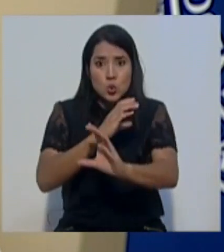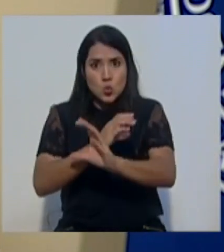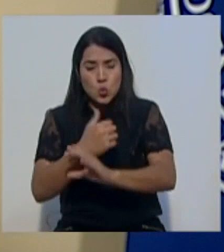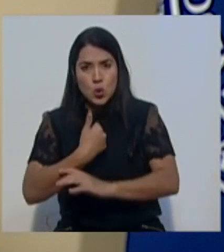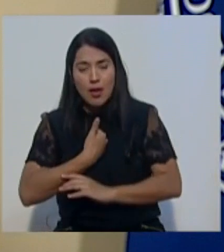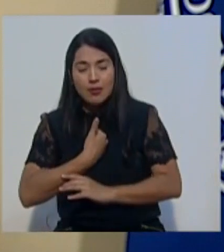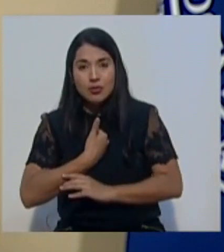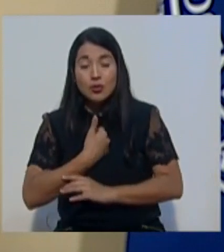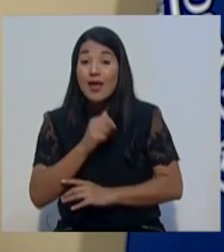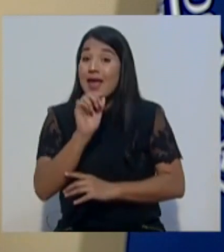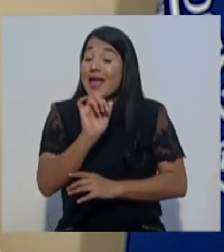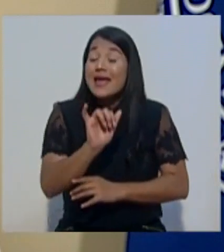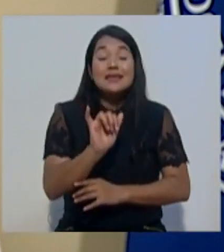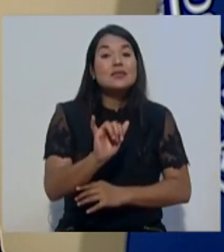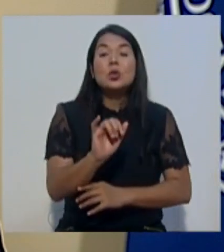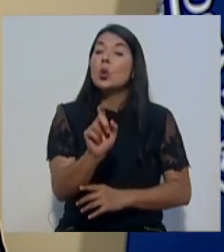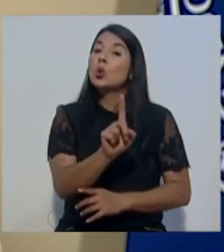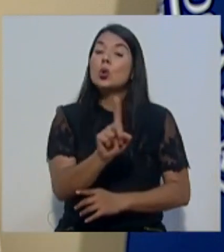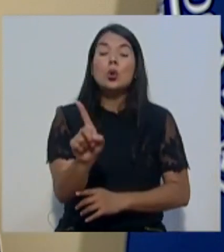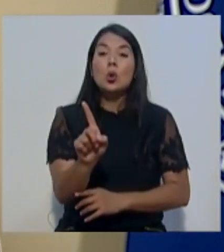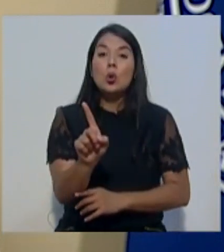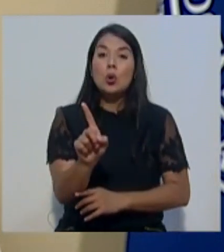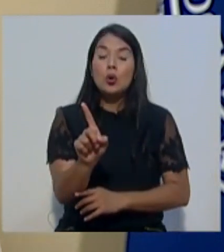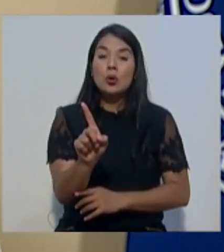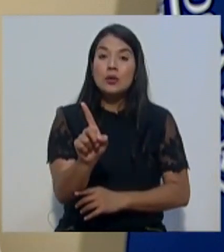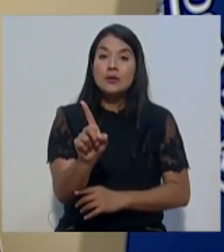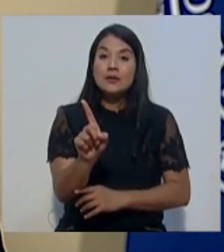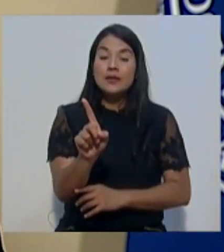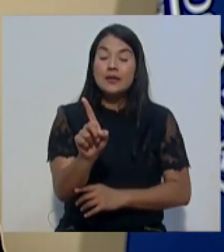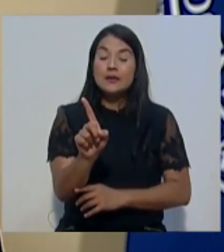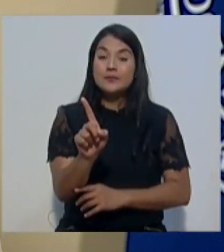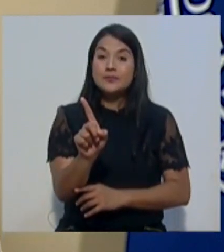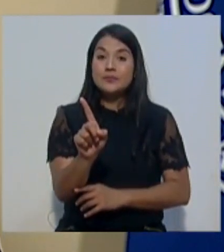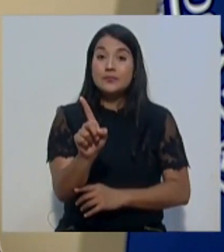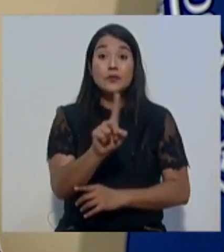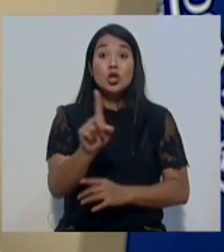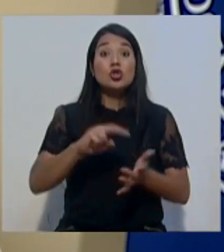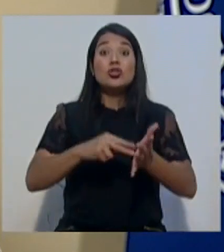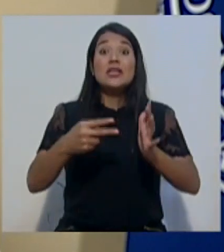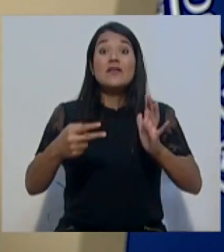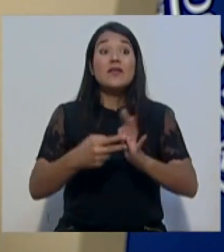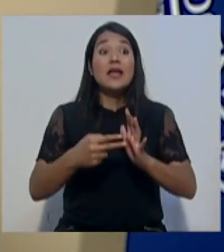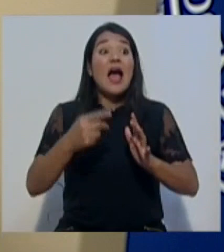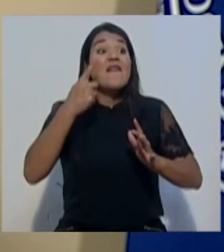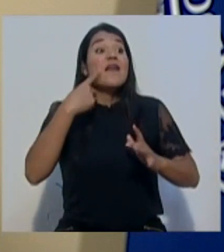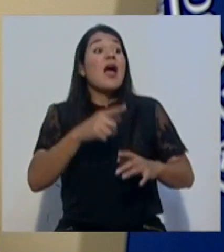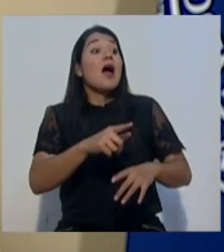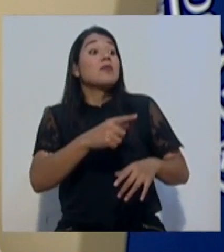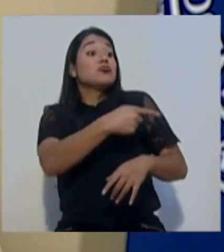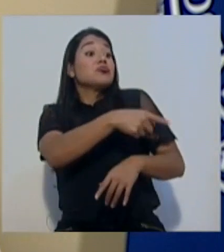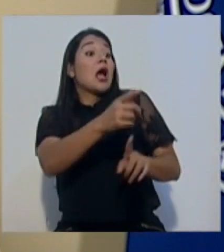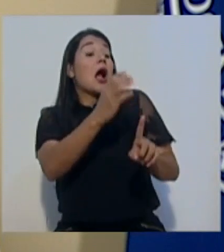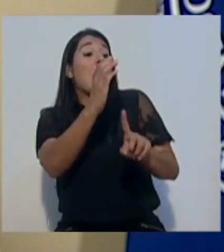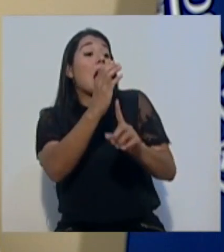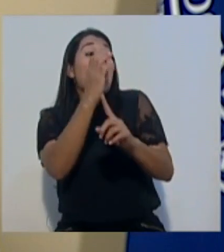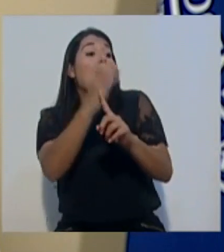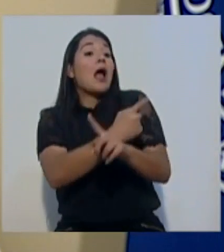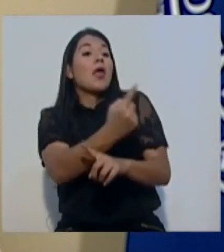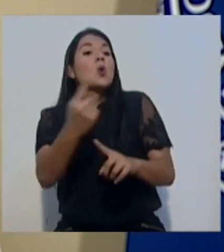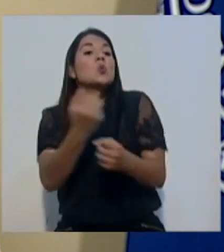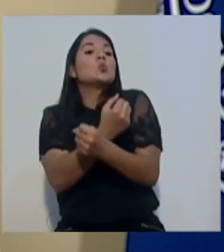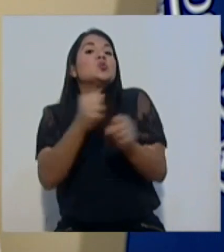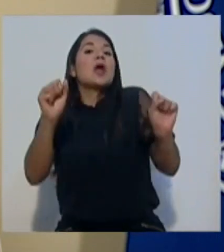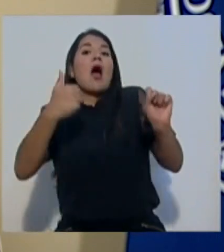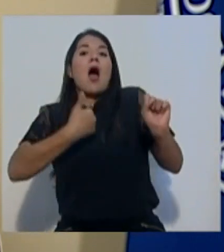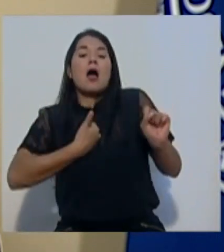cuidándonos. Esto no para nada es un sálvese quien pueda, jamás. Esto también es un